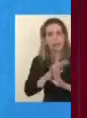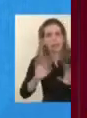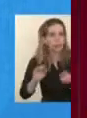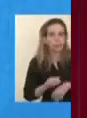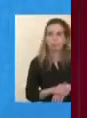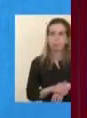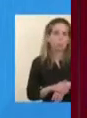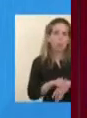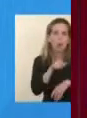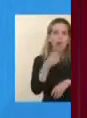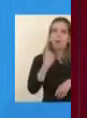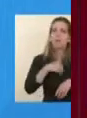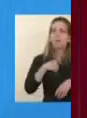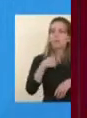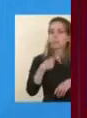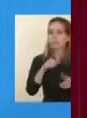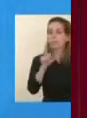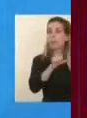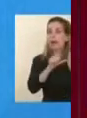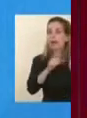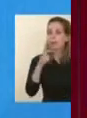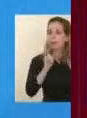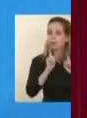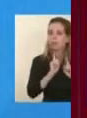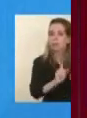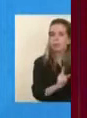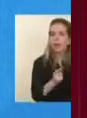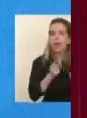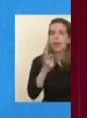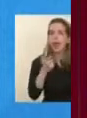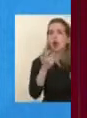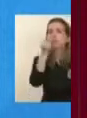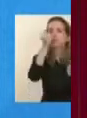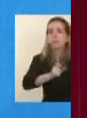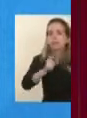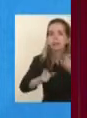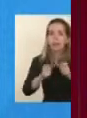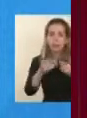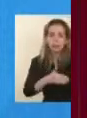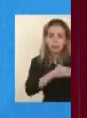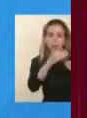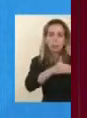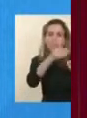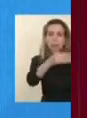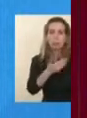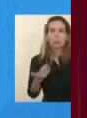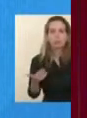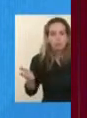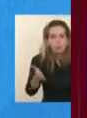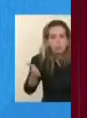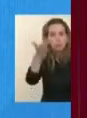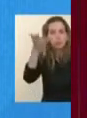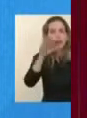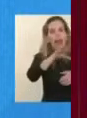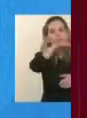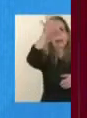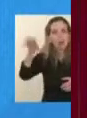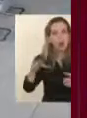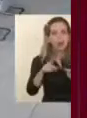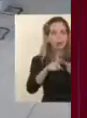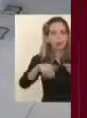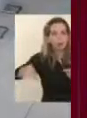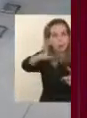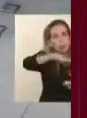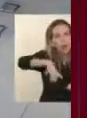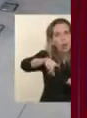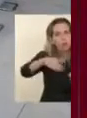esto es irracional si el presidente de la nación decidió hacer una cuarentena y nos llama a todos y dice yo voy a bancar